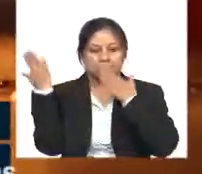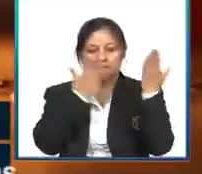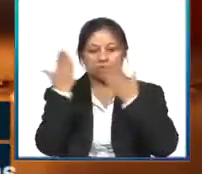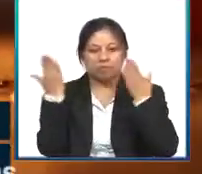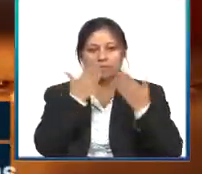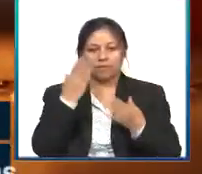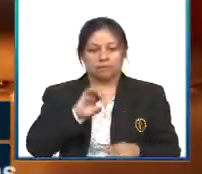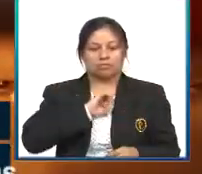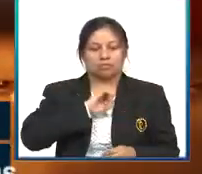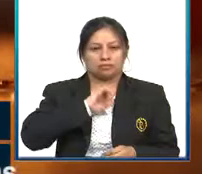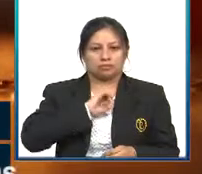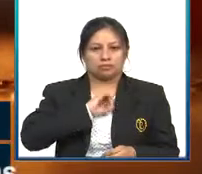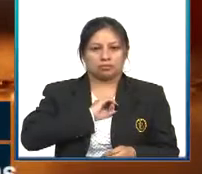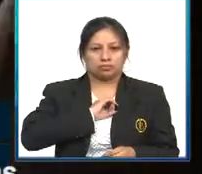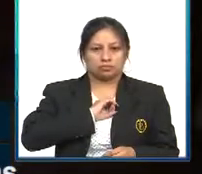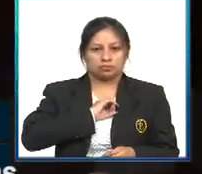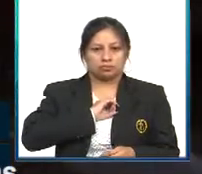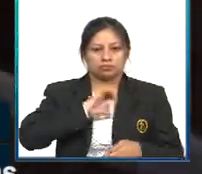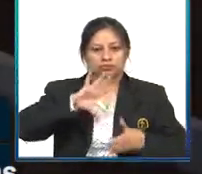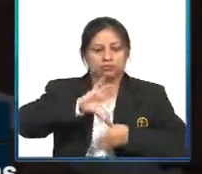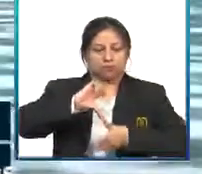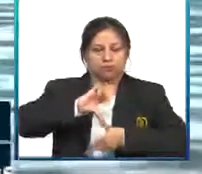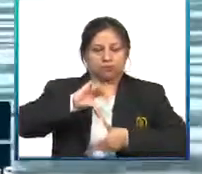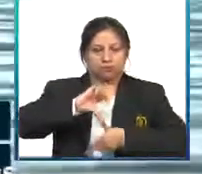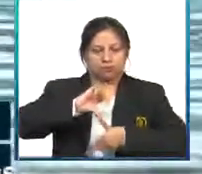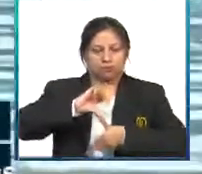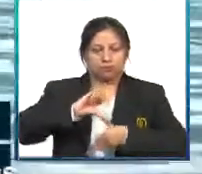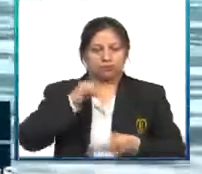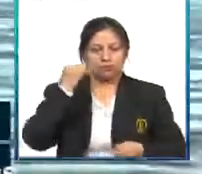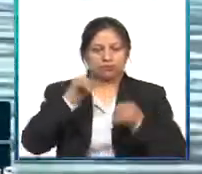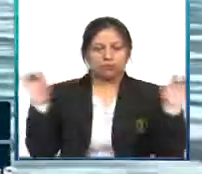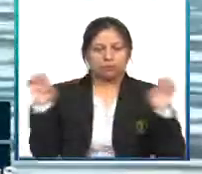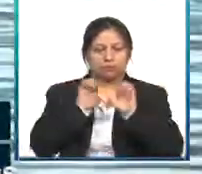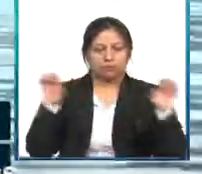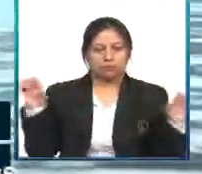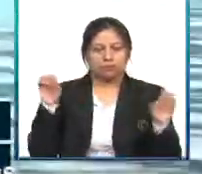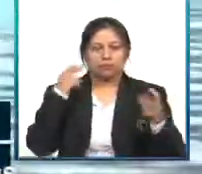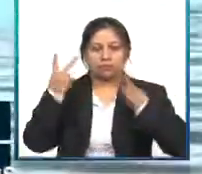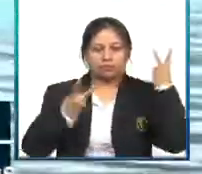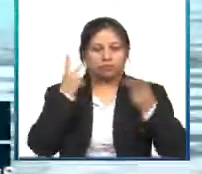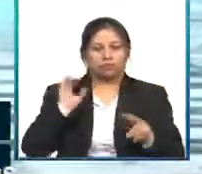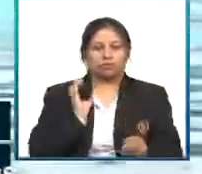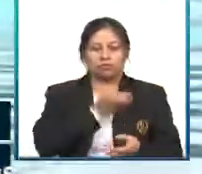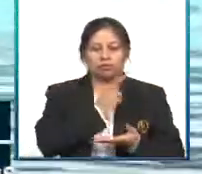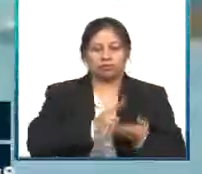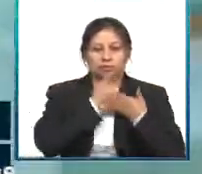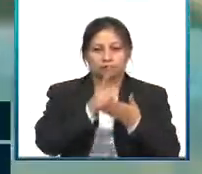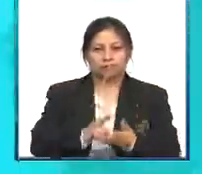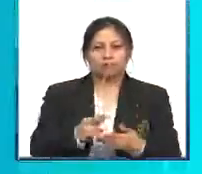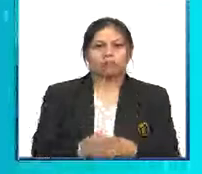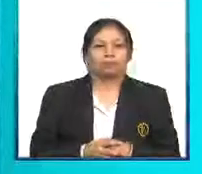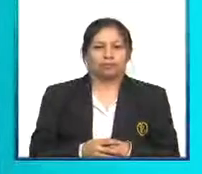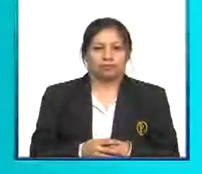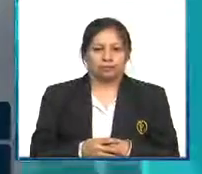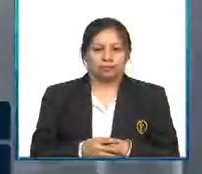Estudiantes medallistas de las Olimpiadas Centroamericanas y del Caribe de Física visitan el Congreso de la República.